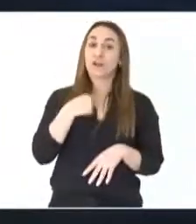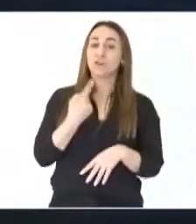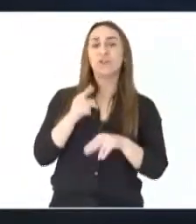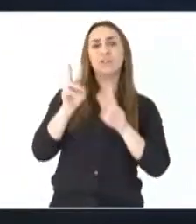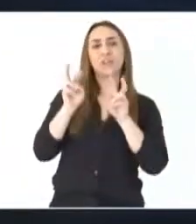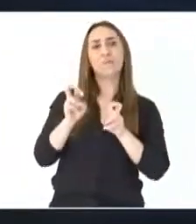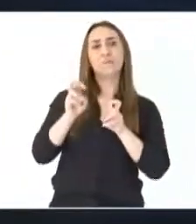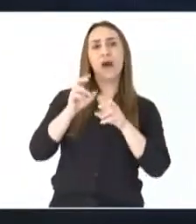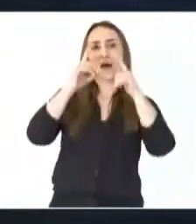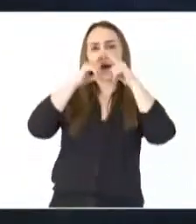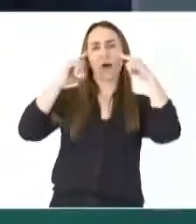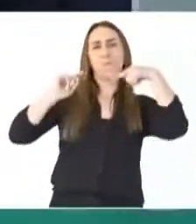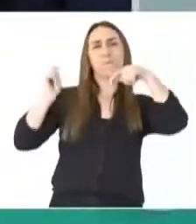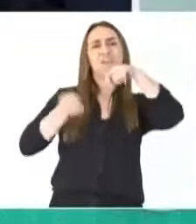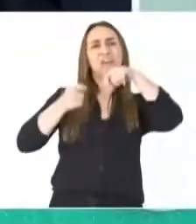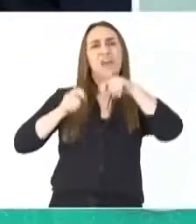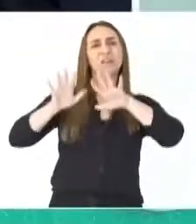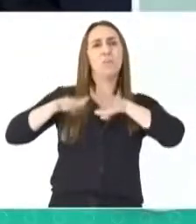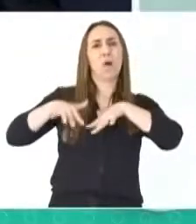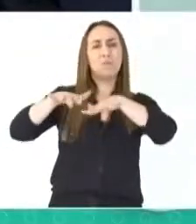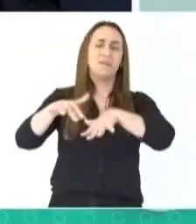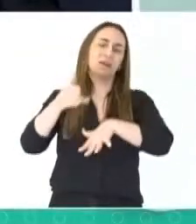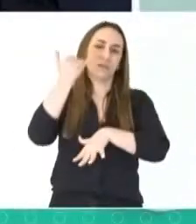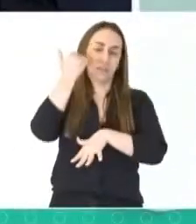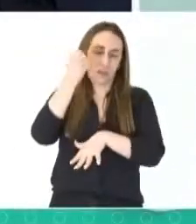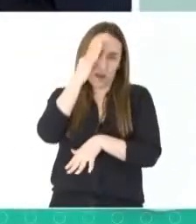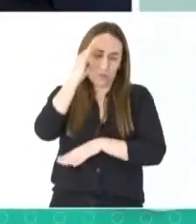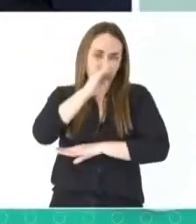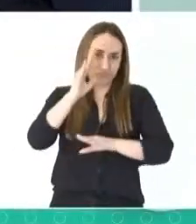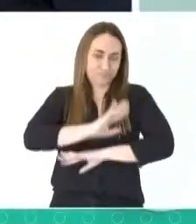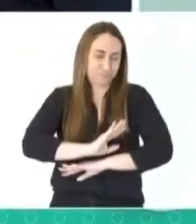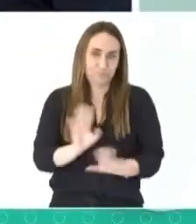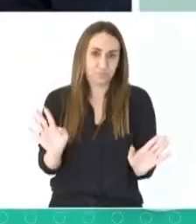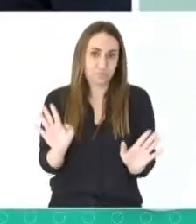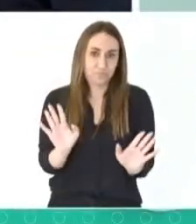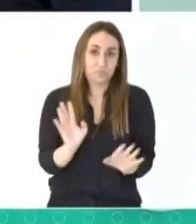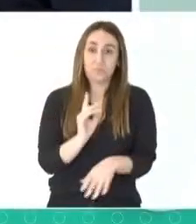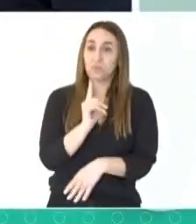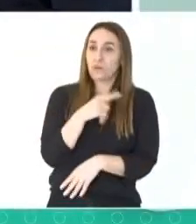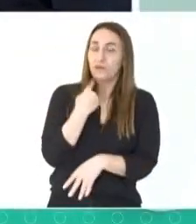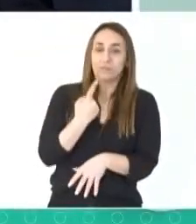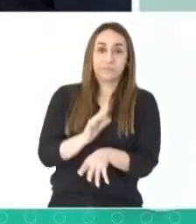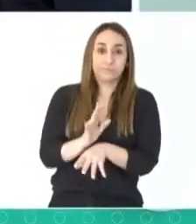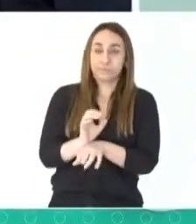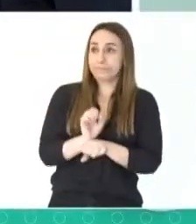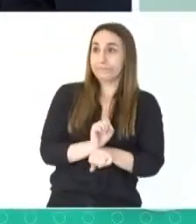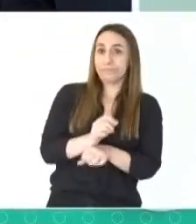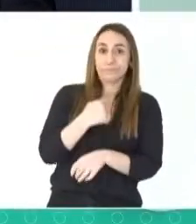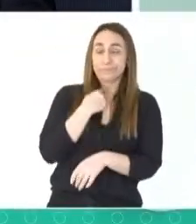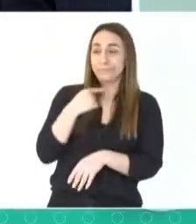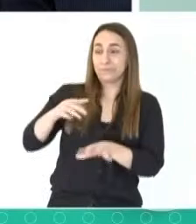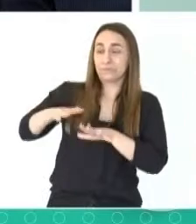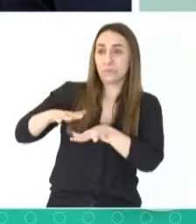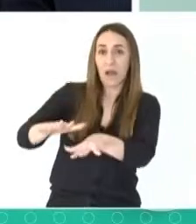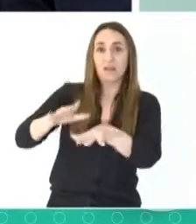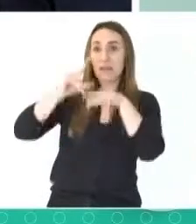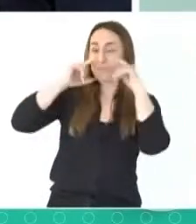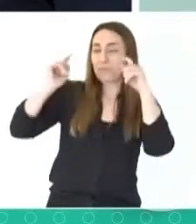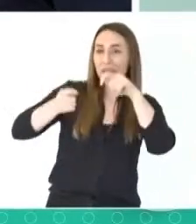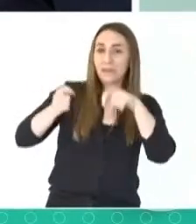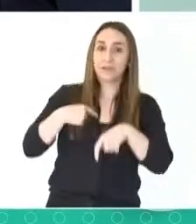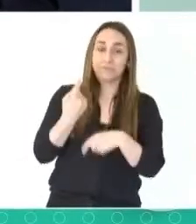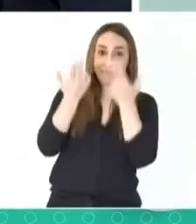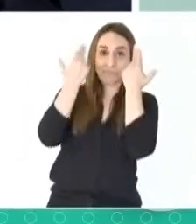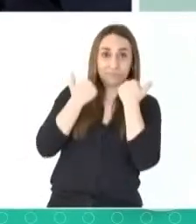piquetes excedió un límite ya nosotros creemos que hoy nos tienen a todos de reen yo te quería preguntar porque veía al